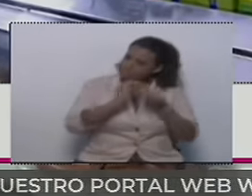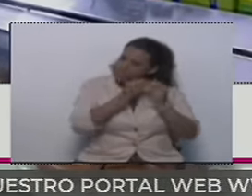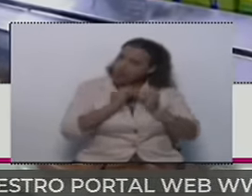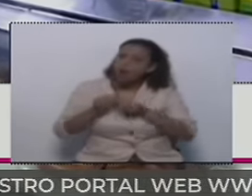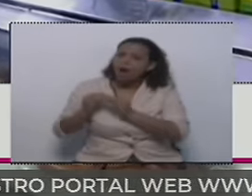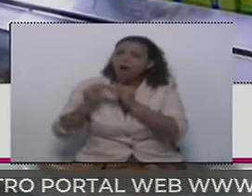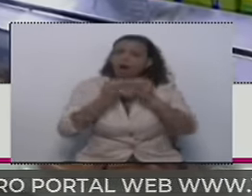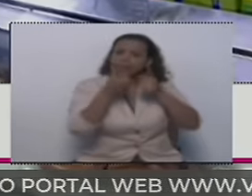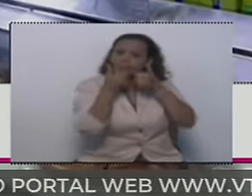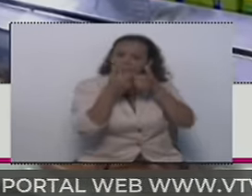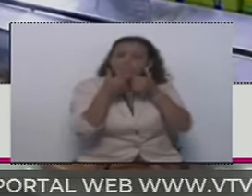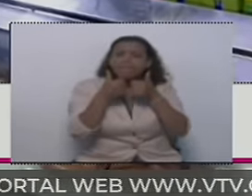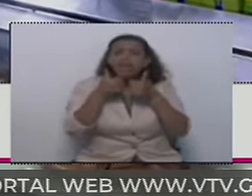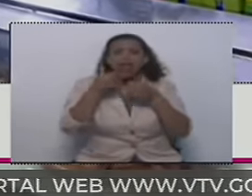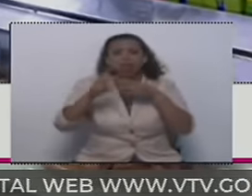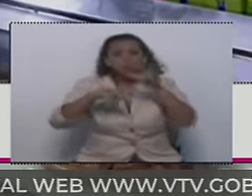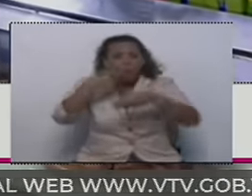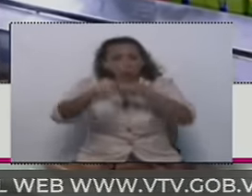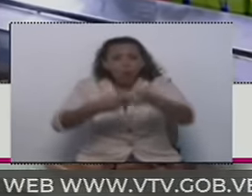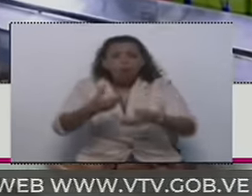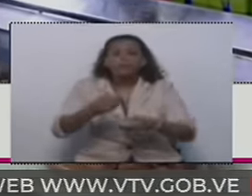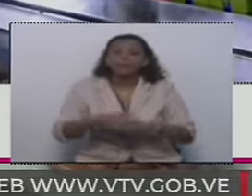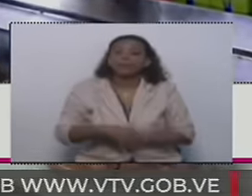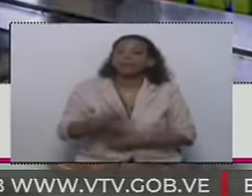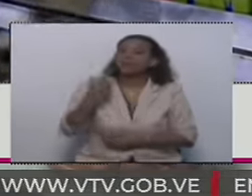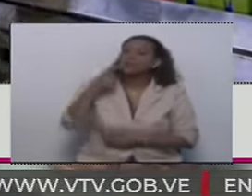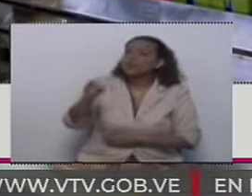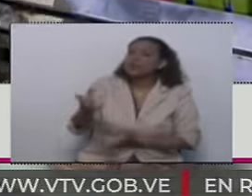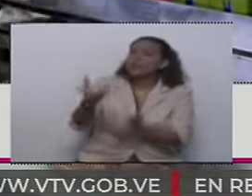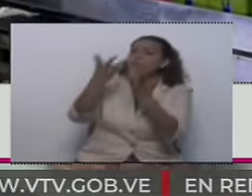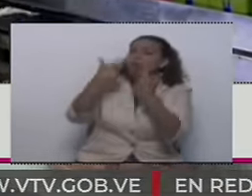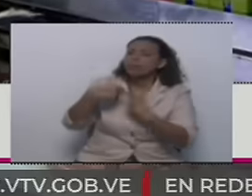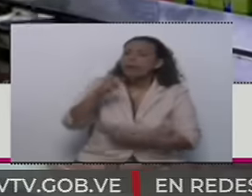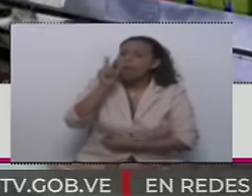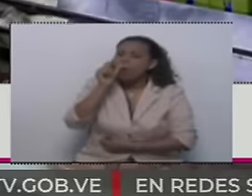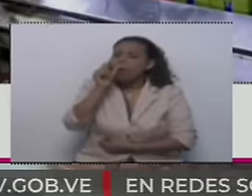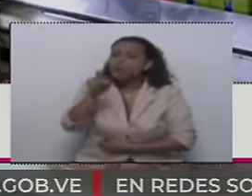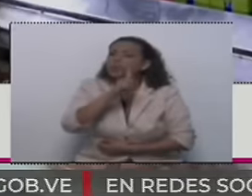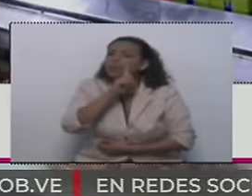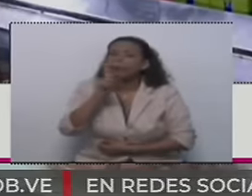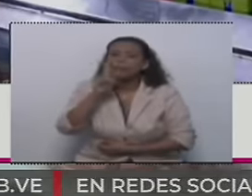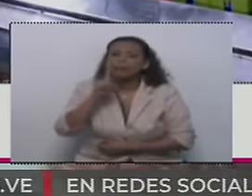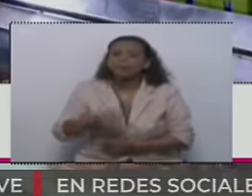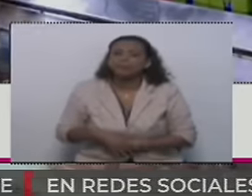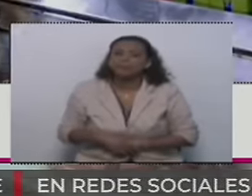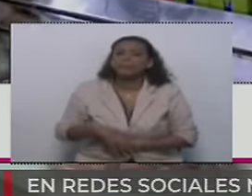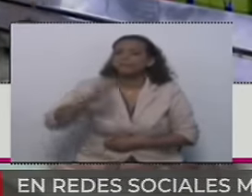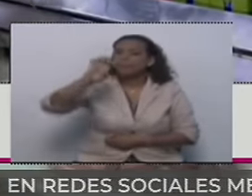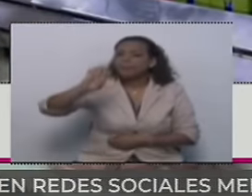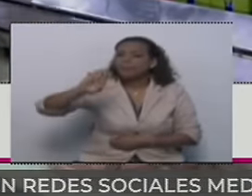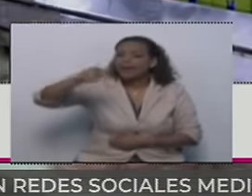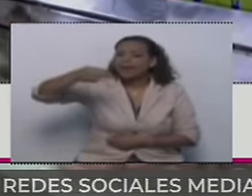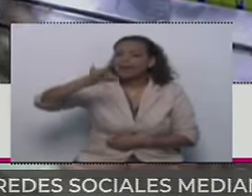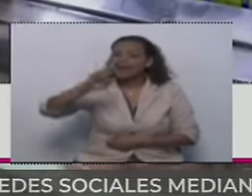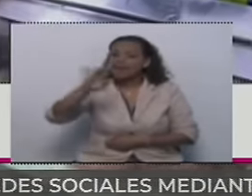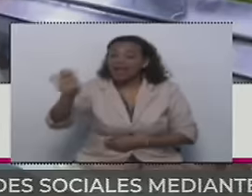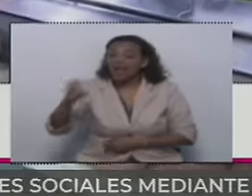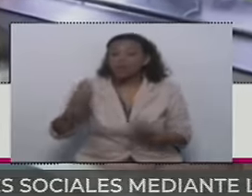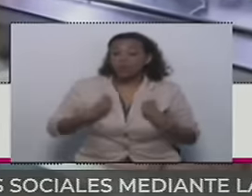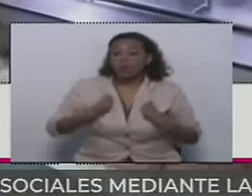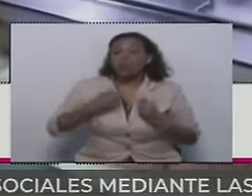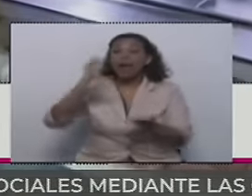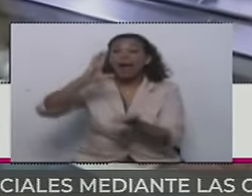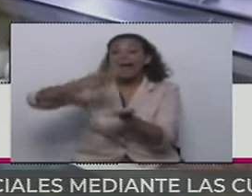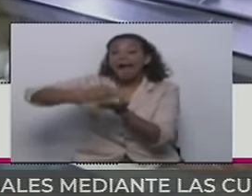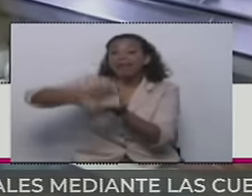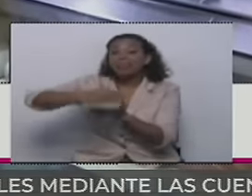mejorando todo lo que es la oferta. ¿Qué me dice aquí el compadre? ¿Cómo te llamas tú, Jesús Enrique? ¿Dónde eres tú, Jesús Enrique? De Katia. ¿De Katia?